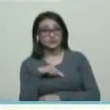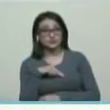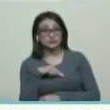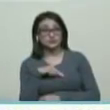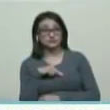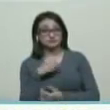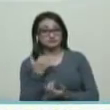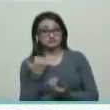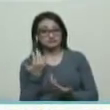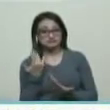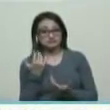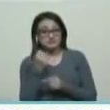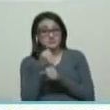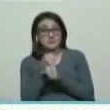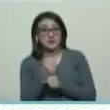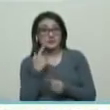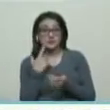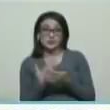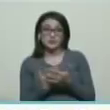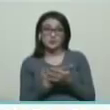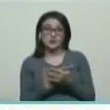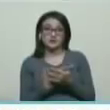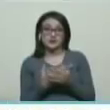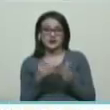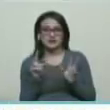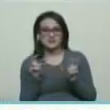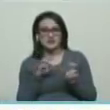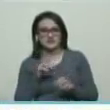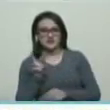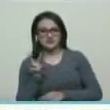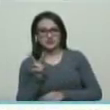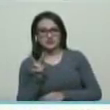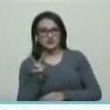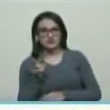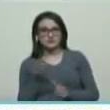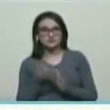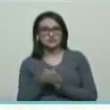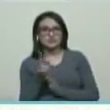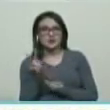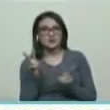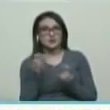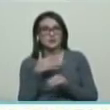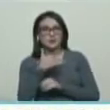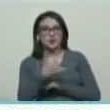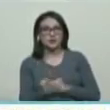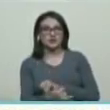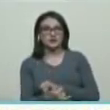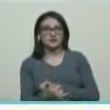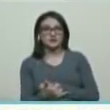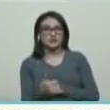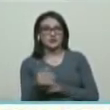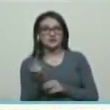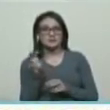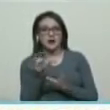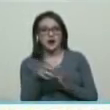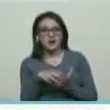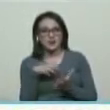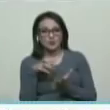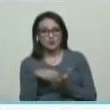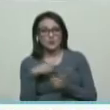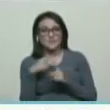estamos esperando unas propuestas de la parte venezolana en lo que se refiere a esos nuevos proyectos en agricultura y en